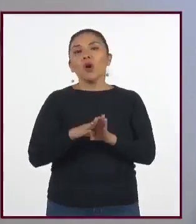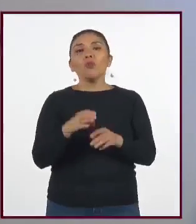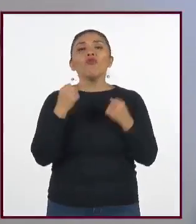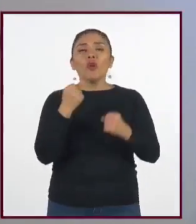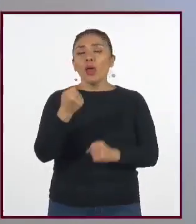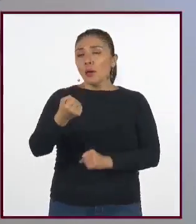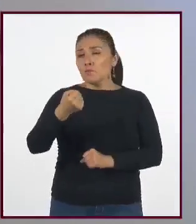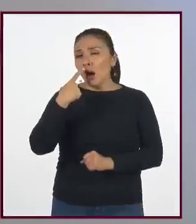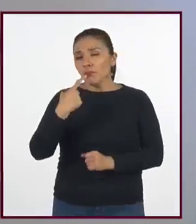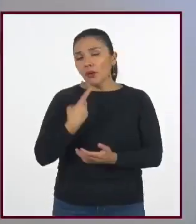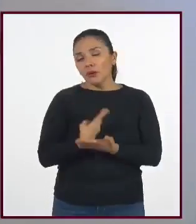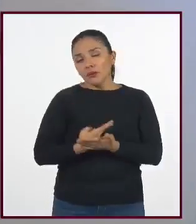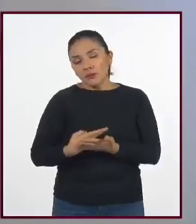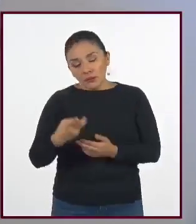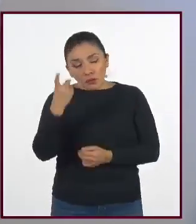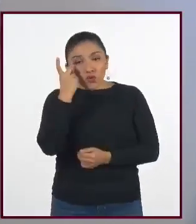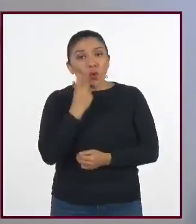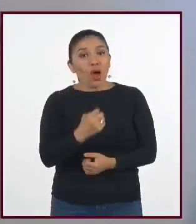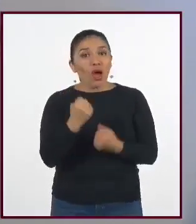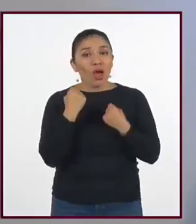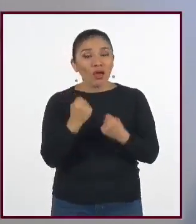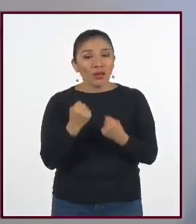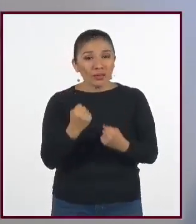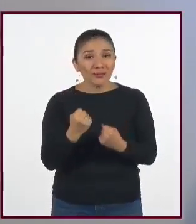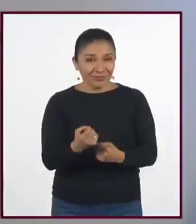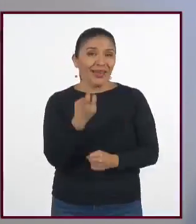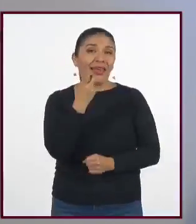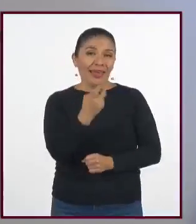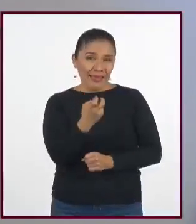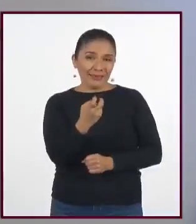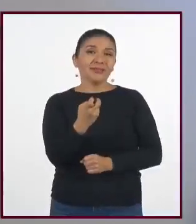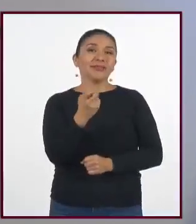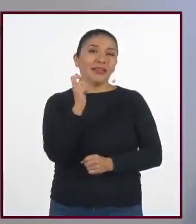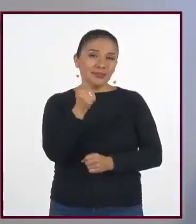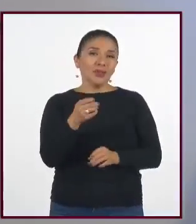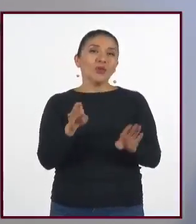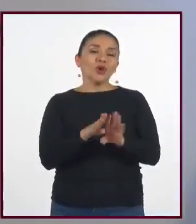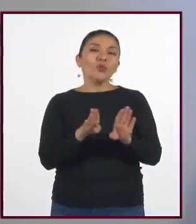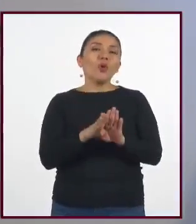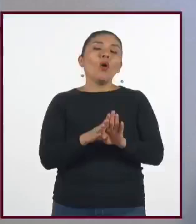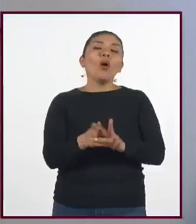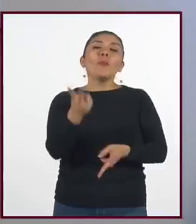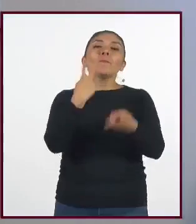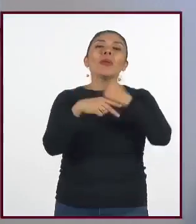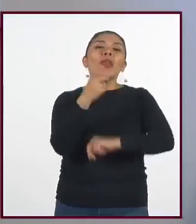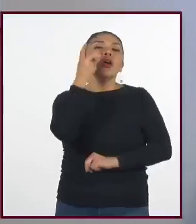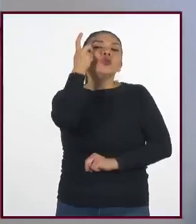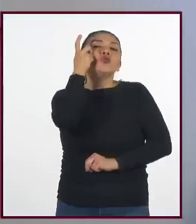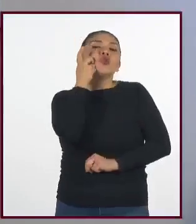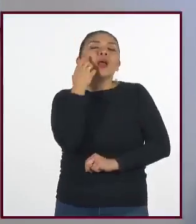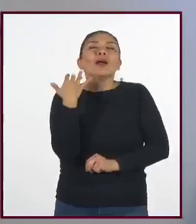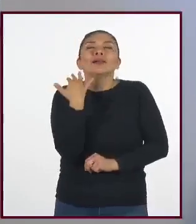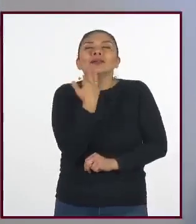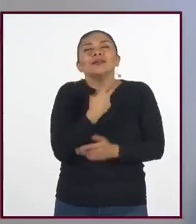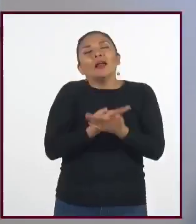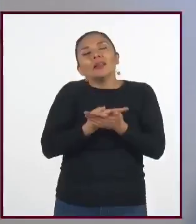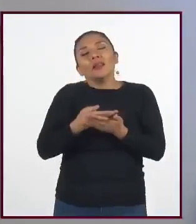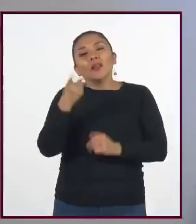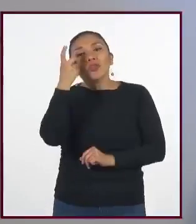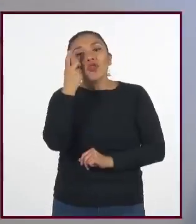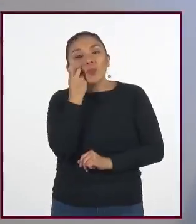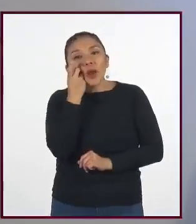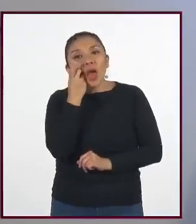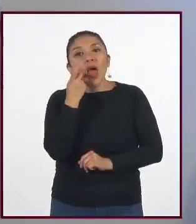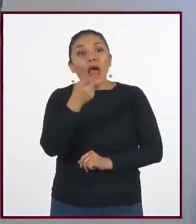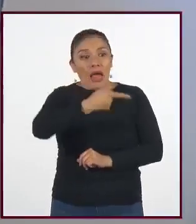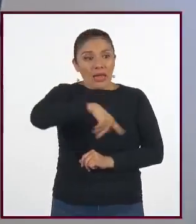clonazepam. Entonces es un efecto también el inducir el sueño y toman para ver quién